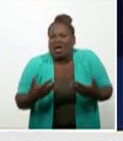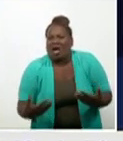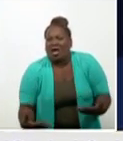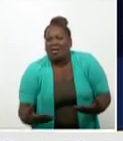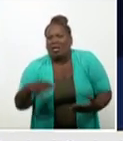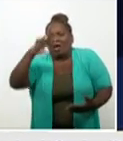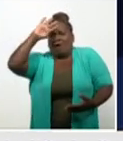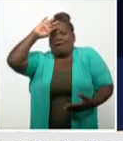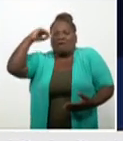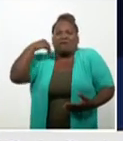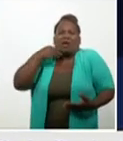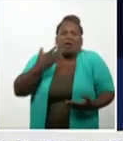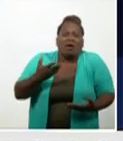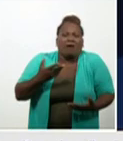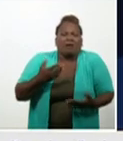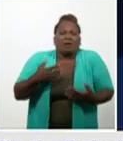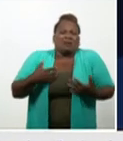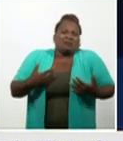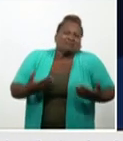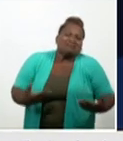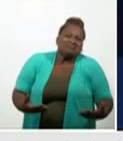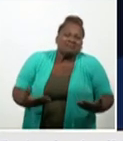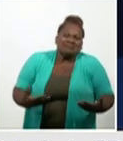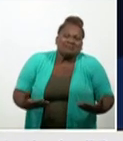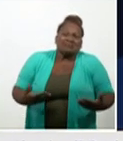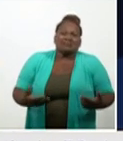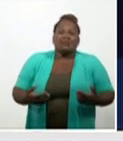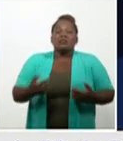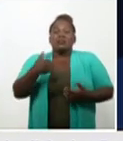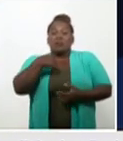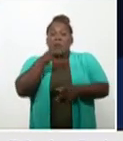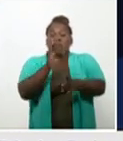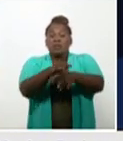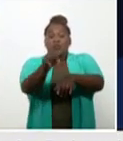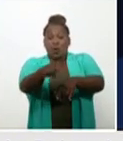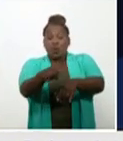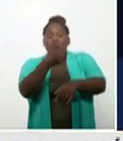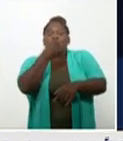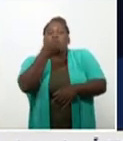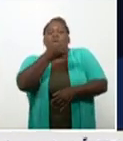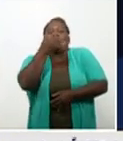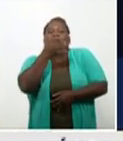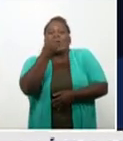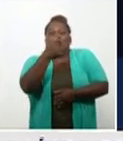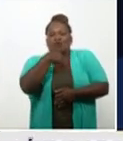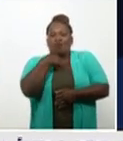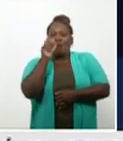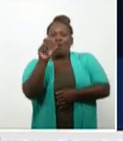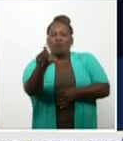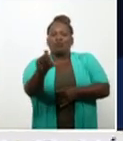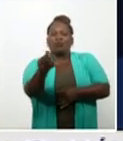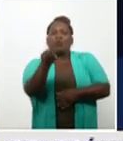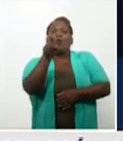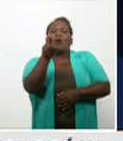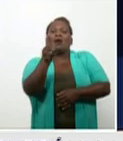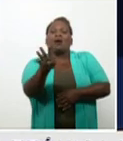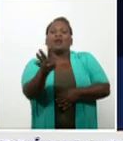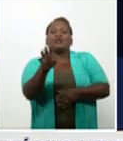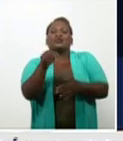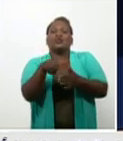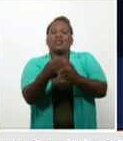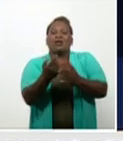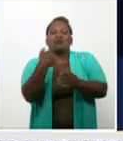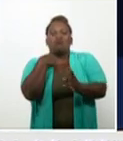comienzo con síntomas hoy, yo puedo decir que yo en los últimos 14 días tengo que haberme puesto en